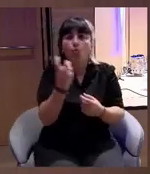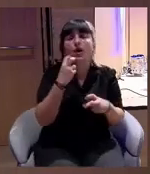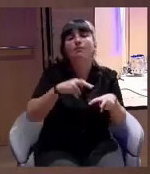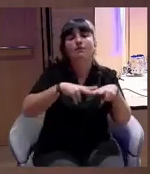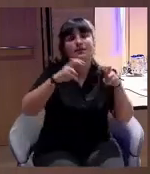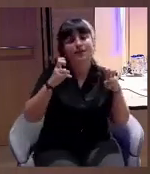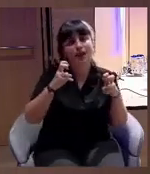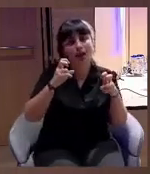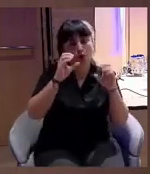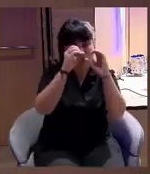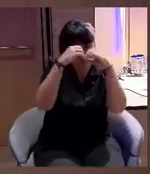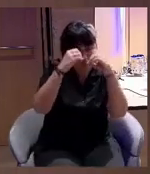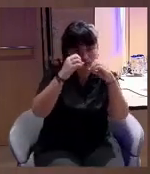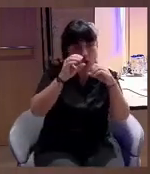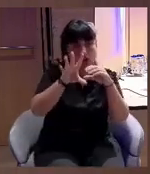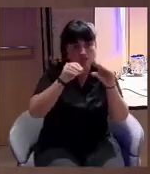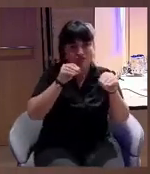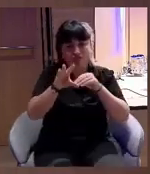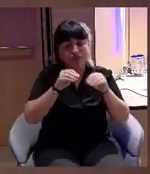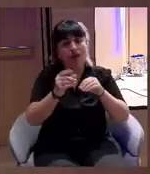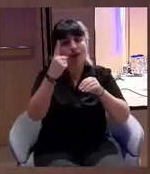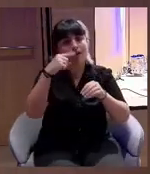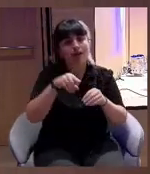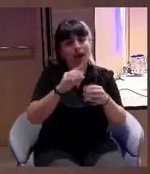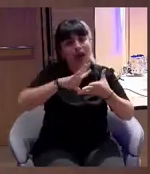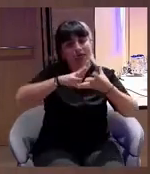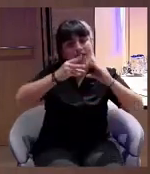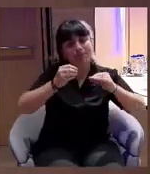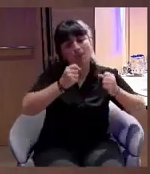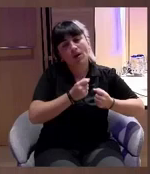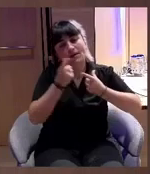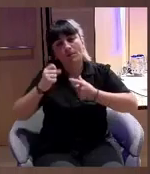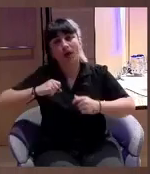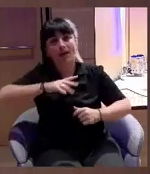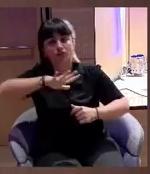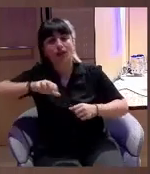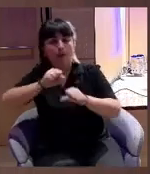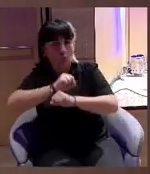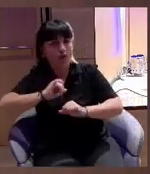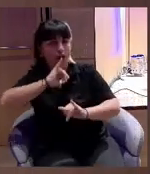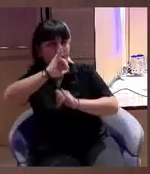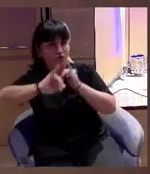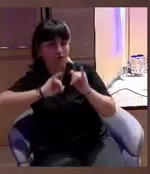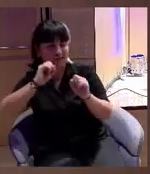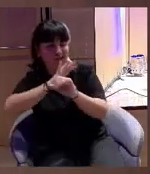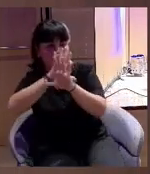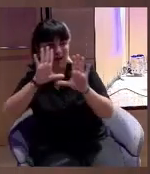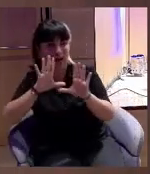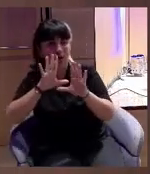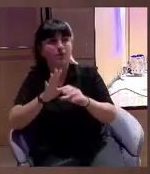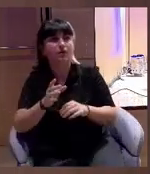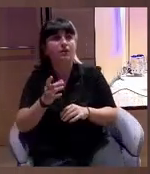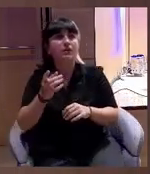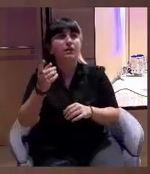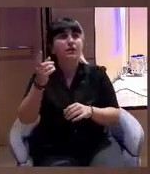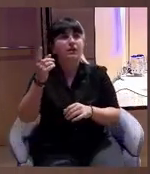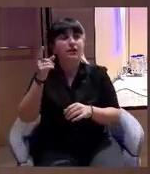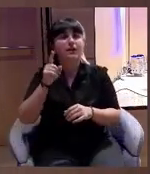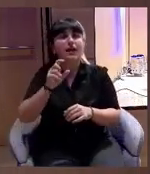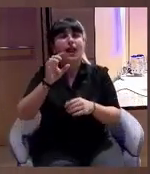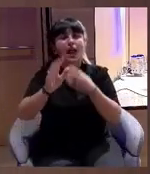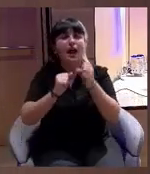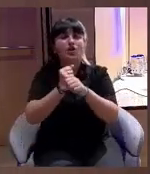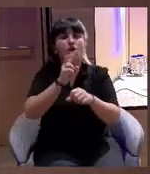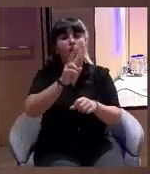eh pero sí una de las apuestas a futuro es seguir profundizando sobre ese estándar y en 2021